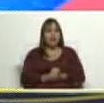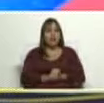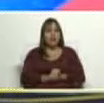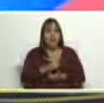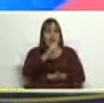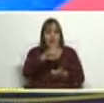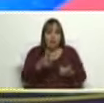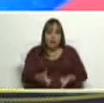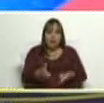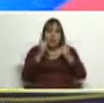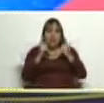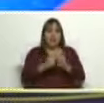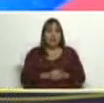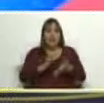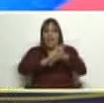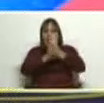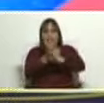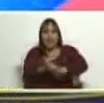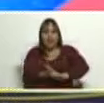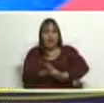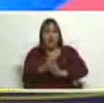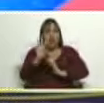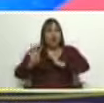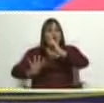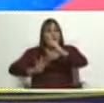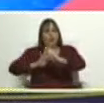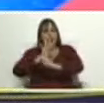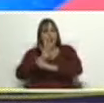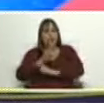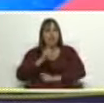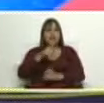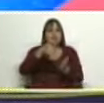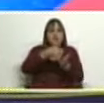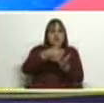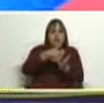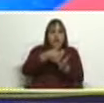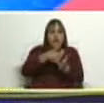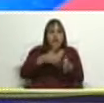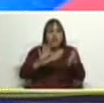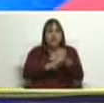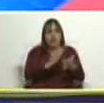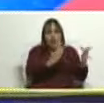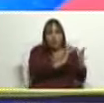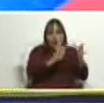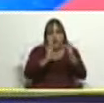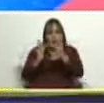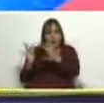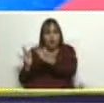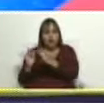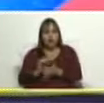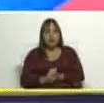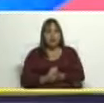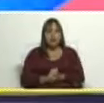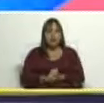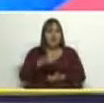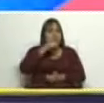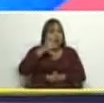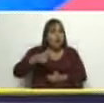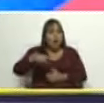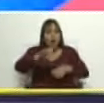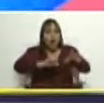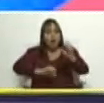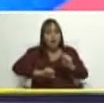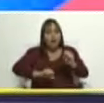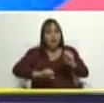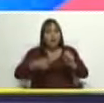permitir eliminar los 4 eslabones de intermediación. Quiere decir que nuestro pueblo va a comprar más